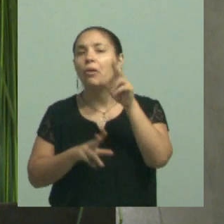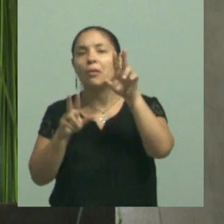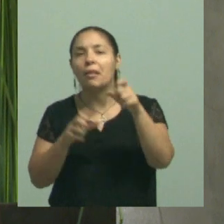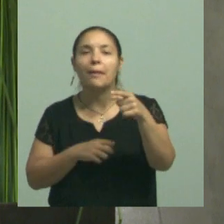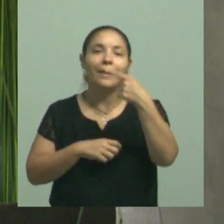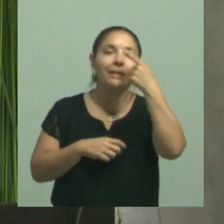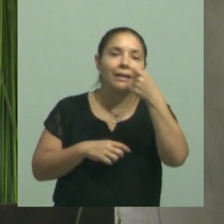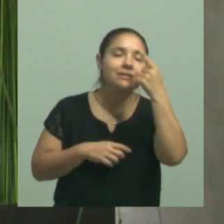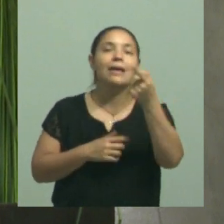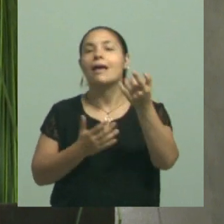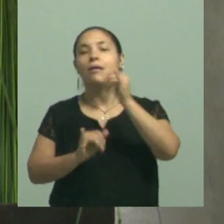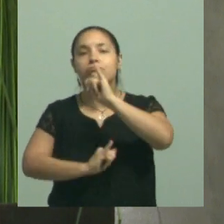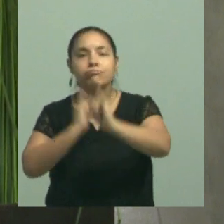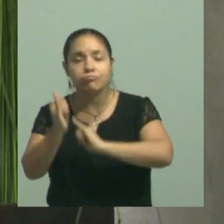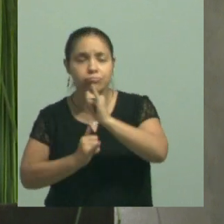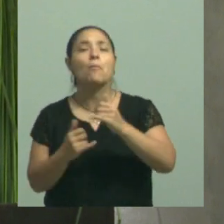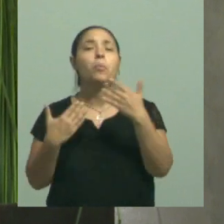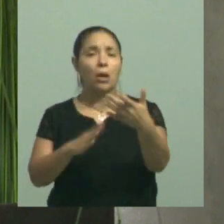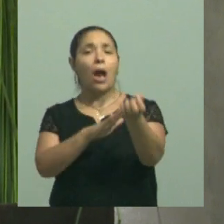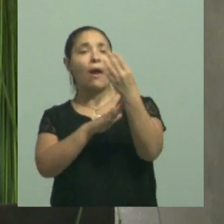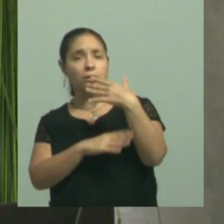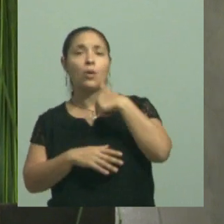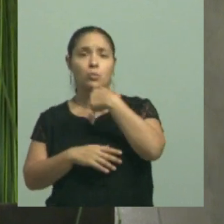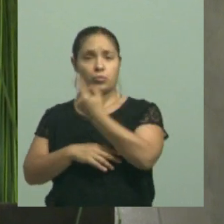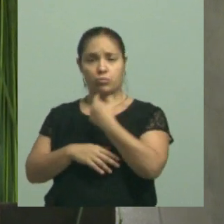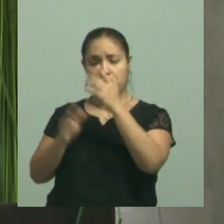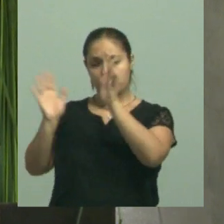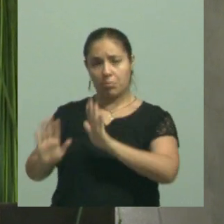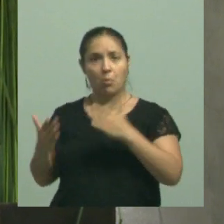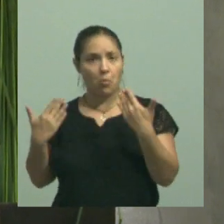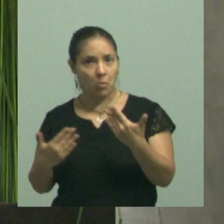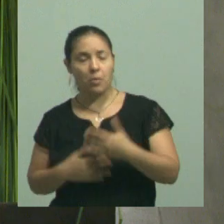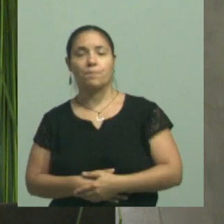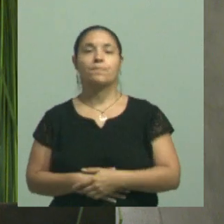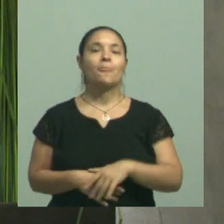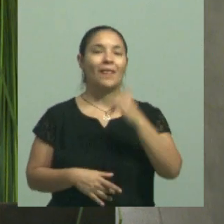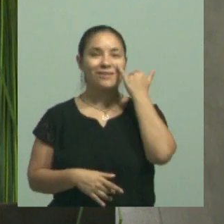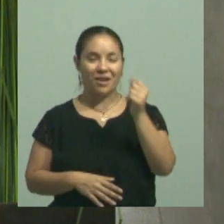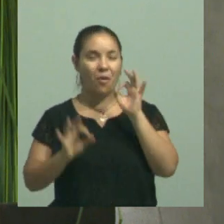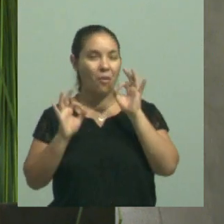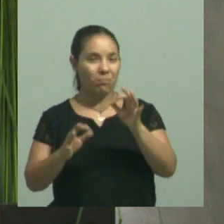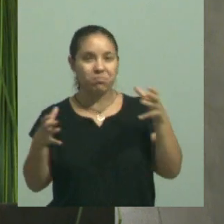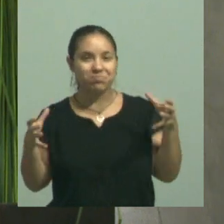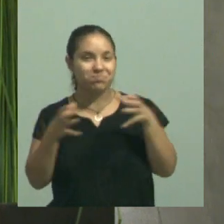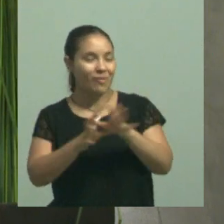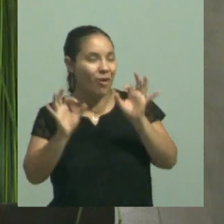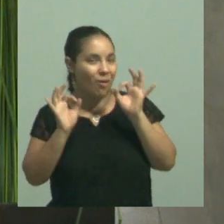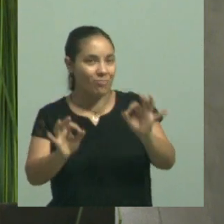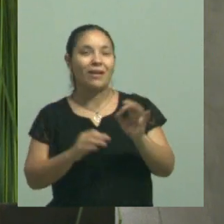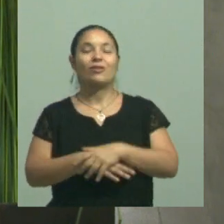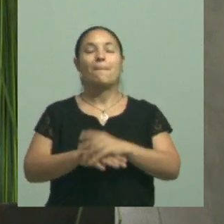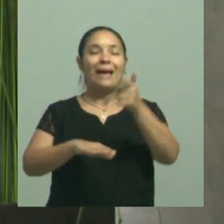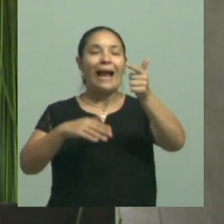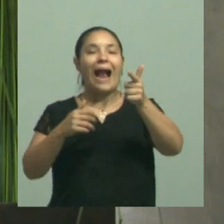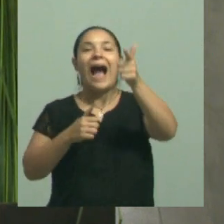de que tratemos algún tema en especial, lo pueden hacer. Ya estamos con el equipo completo para, digo, por la gente que está detrás de cámara, que ustedes generalmente no la